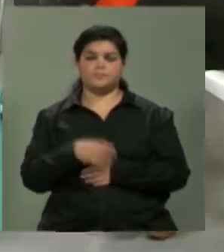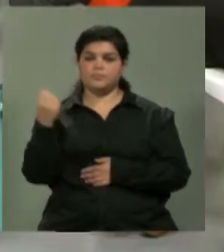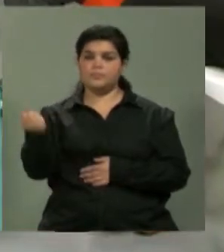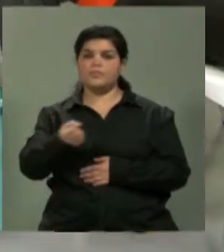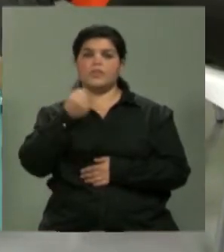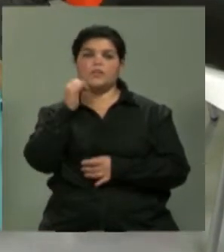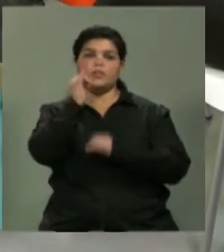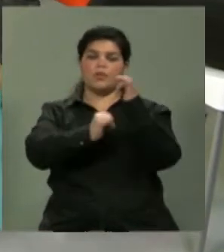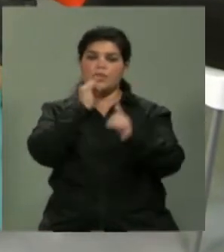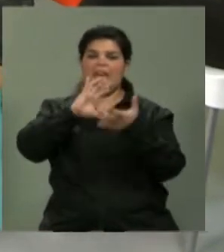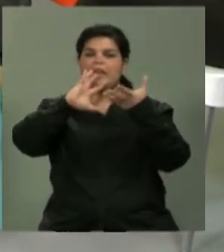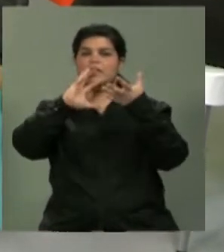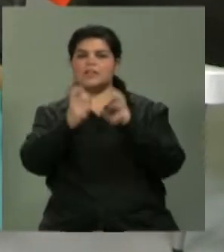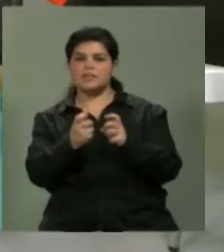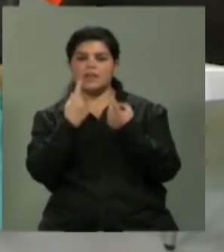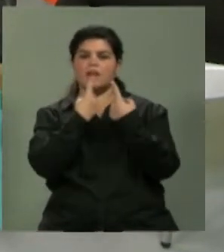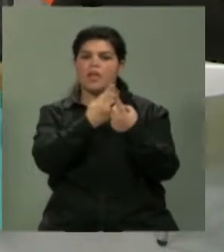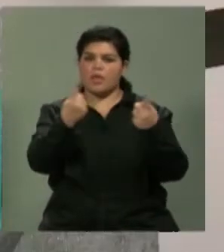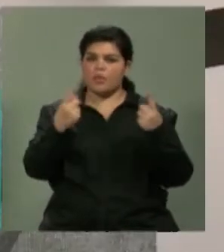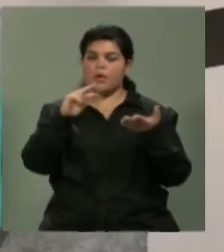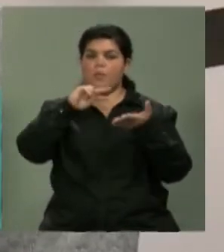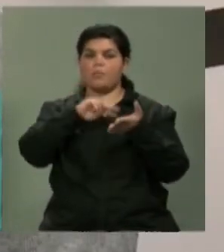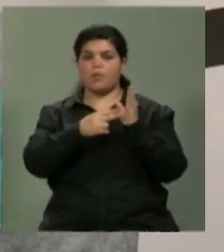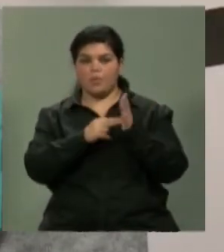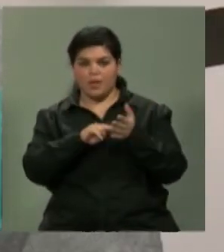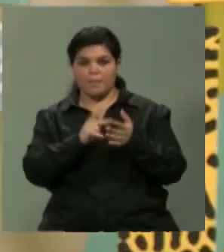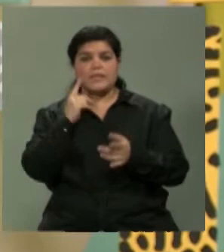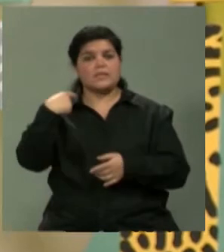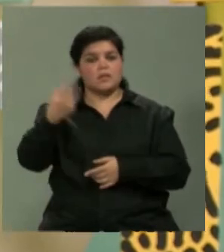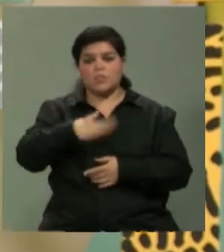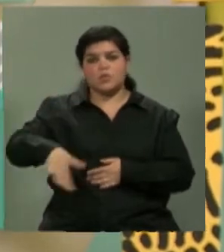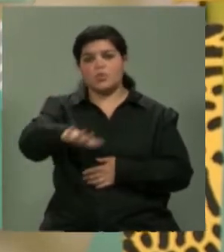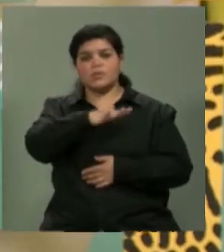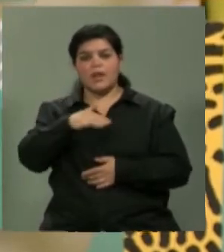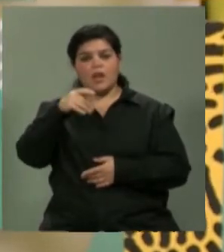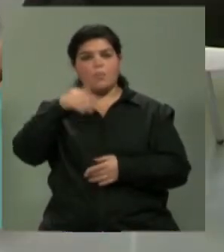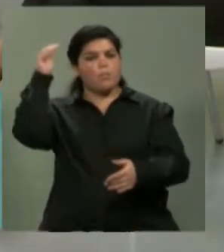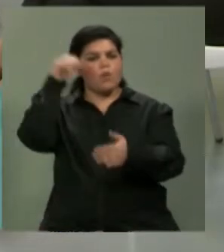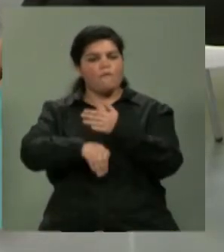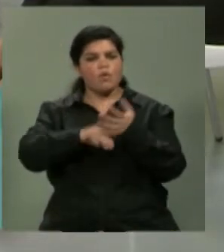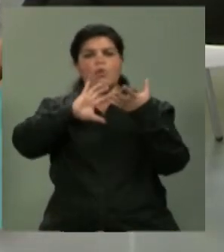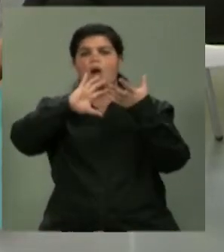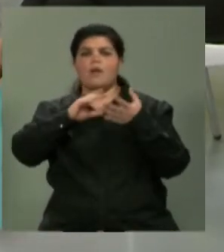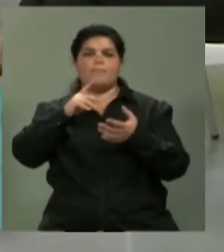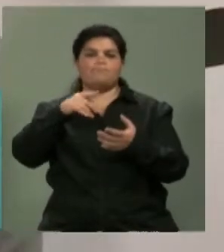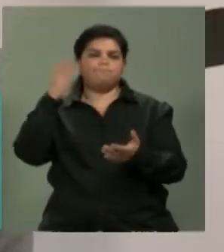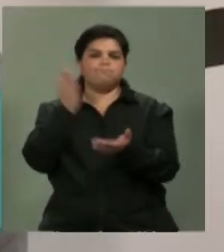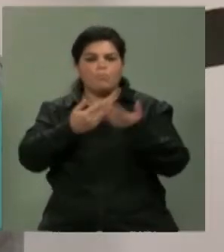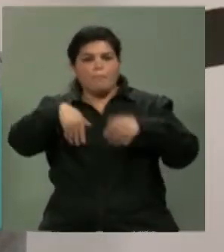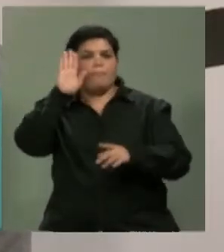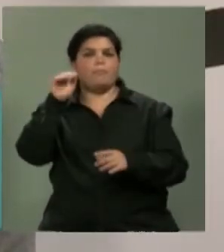Ante cada crisis, ante cada problema que se ve desde lo social, es profundizar el ajuste, profundizar